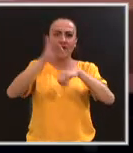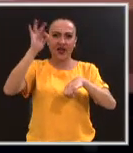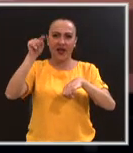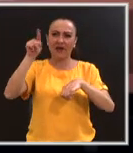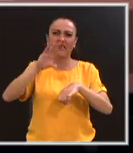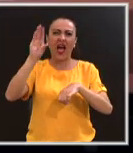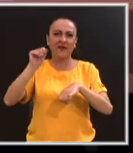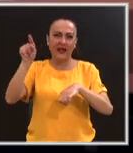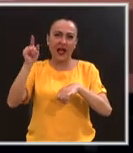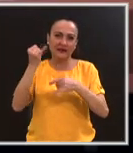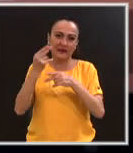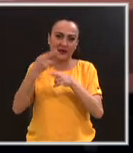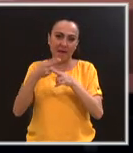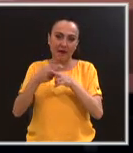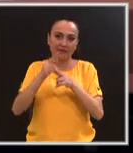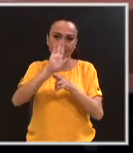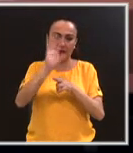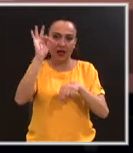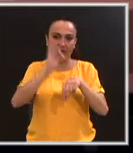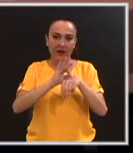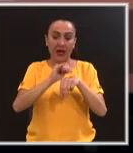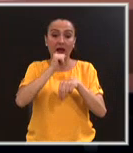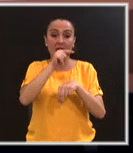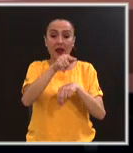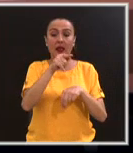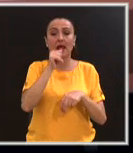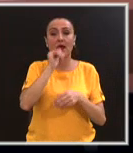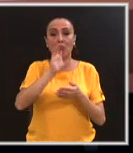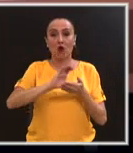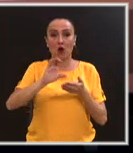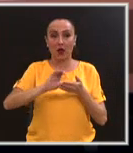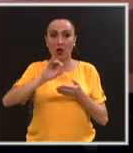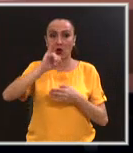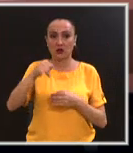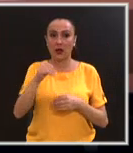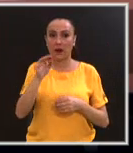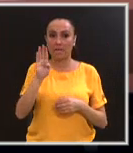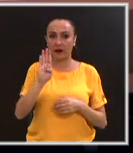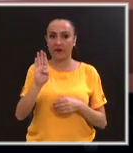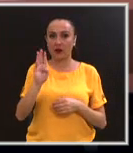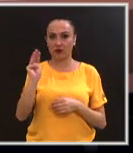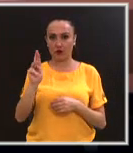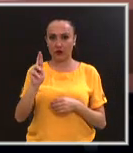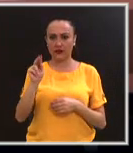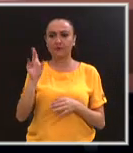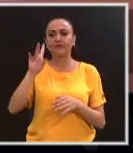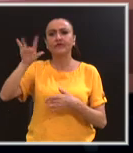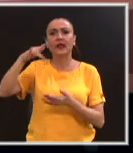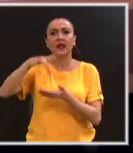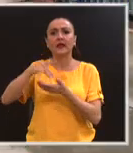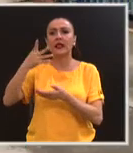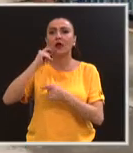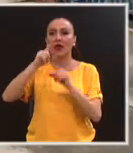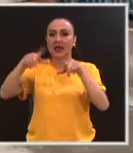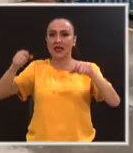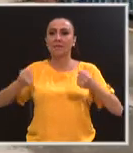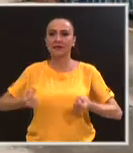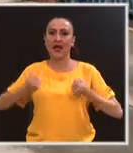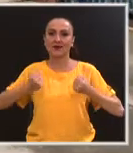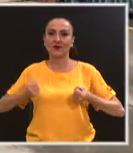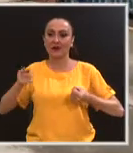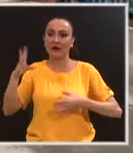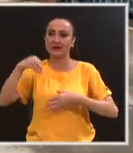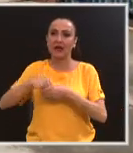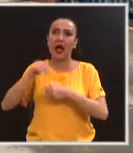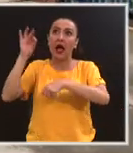en el Liceo Manuel benavid Rodríguez en San Francisco de Heredia el Enjambre se ubicó dentro del gimnasio del Centro Educativo donde